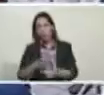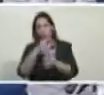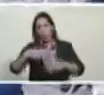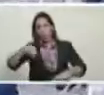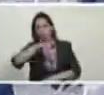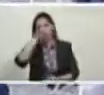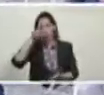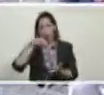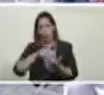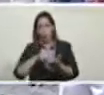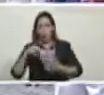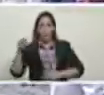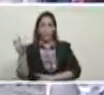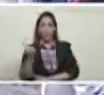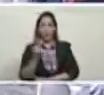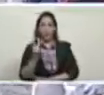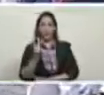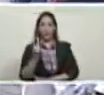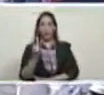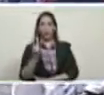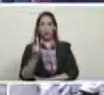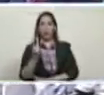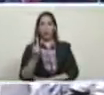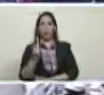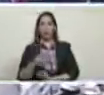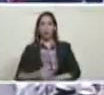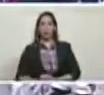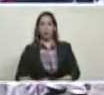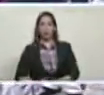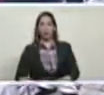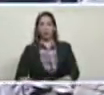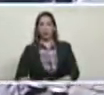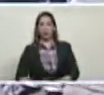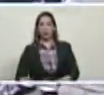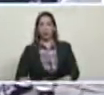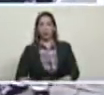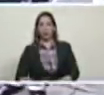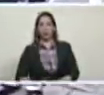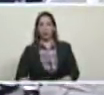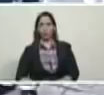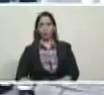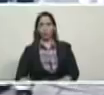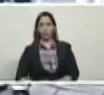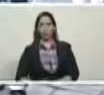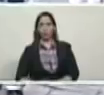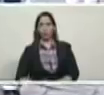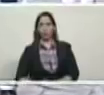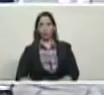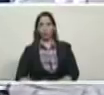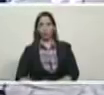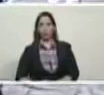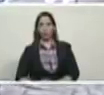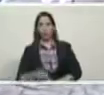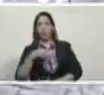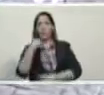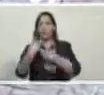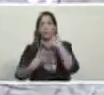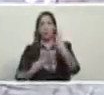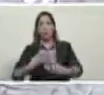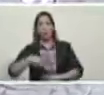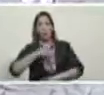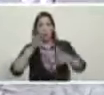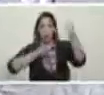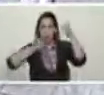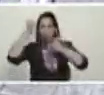República Bolivariana de Venezuela, Gloria al Bravo Pueblo, letra de Vicente Salias y música de Juan José Landaeta, en la voz de nuestro